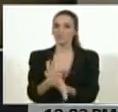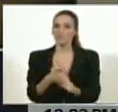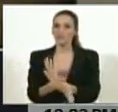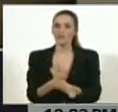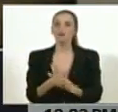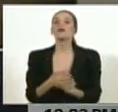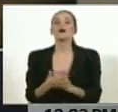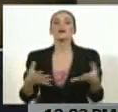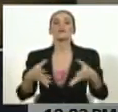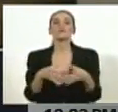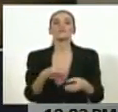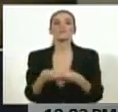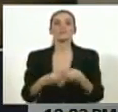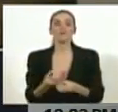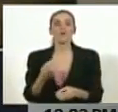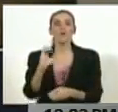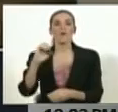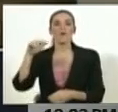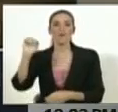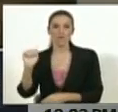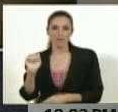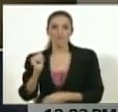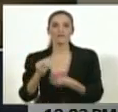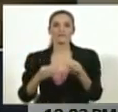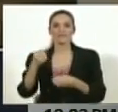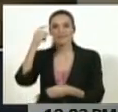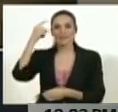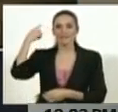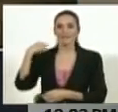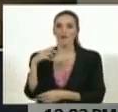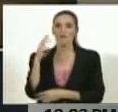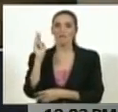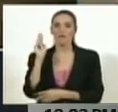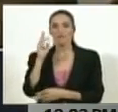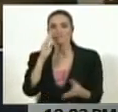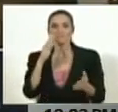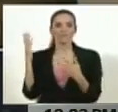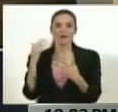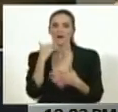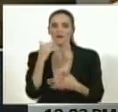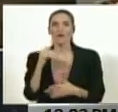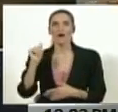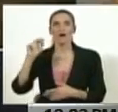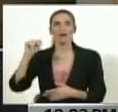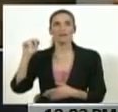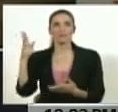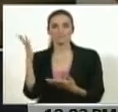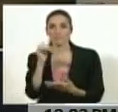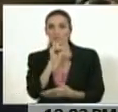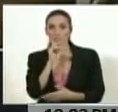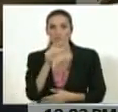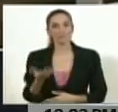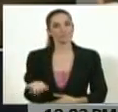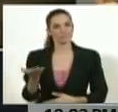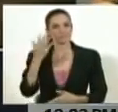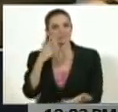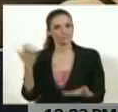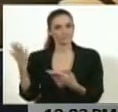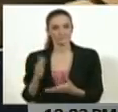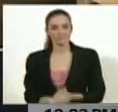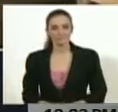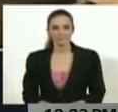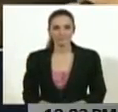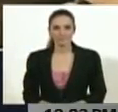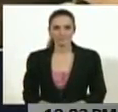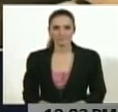extraordinaria de la Organización de Estados Americanos realizada el día de ayer en Washington de inmediato Ana Rosa García tiene toda la información Ana te escuchamos buenas